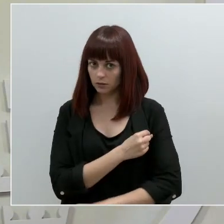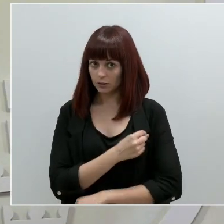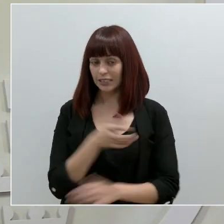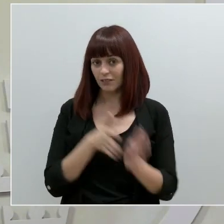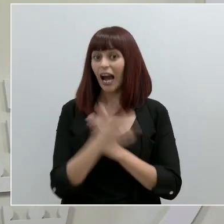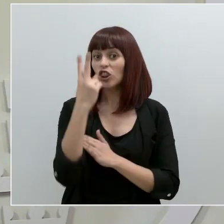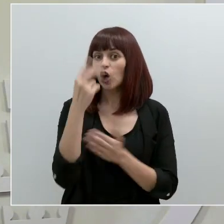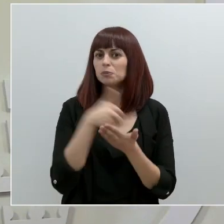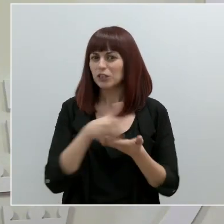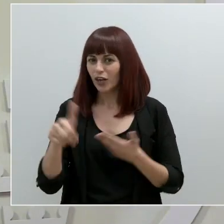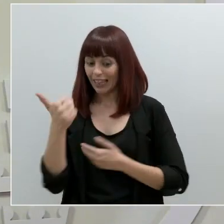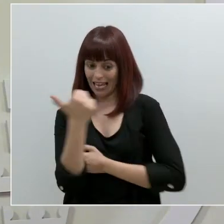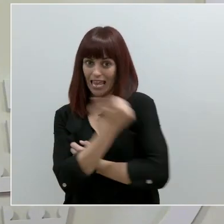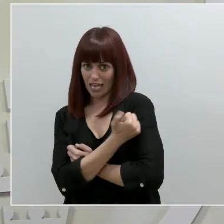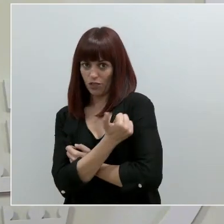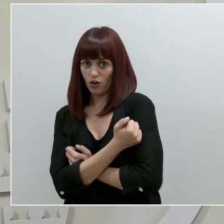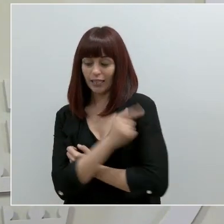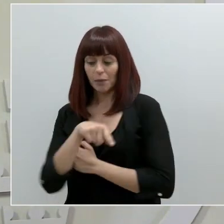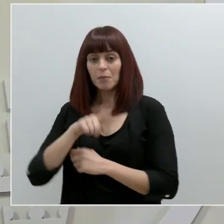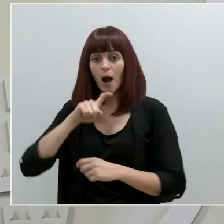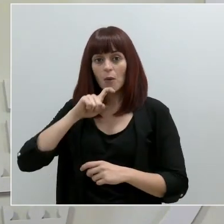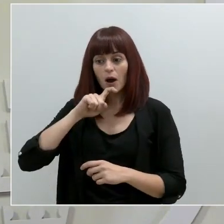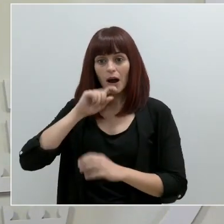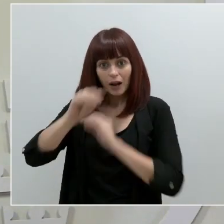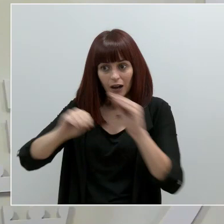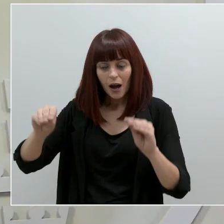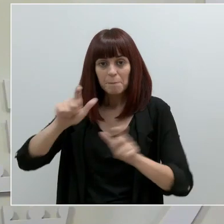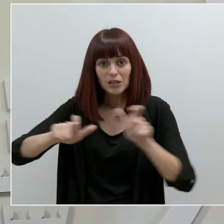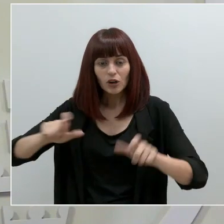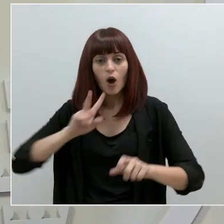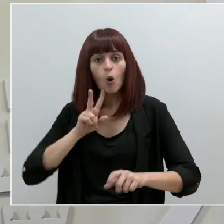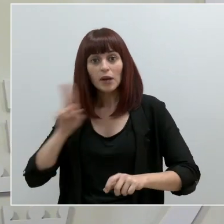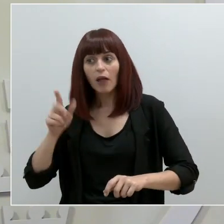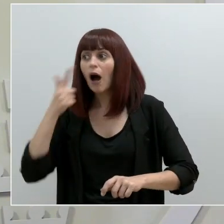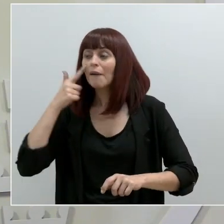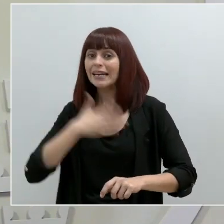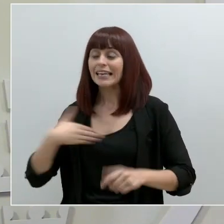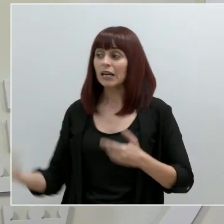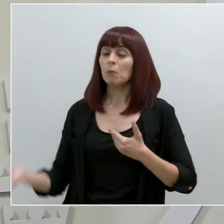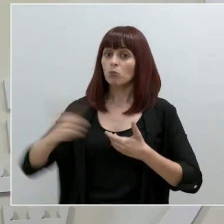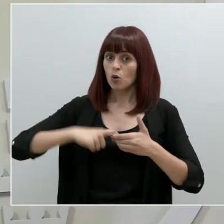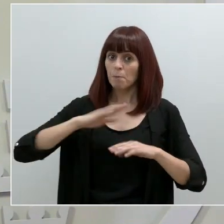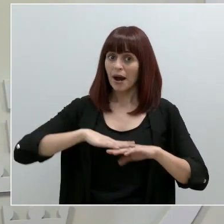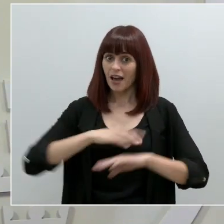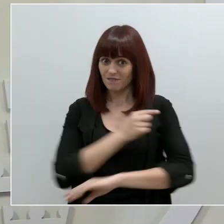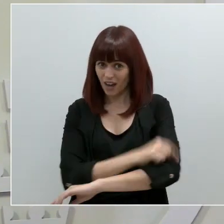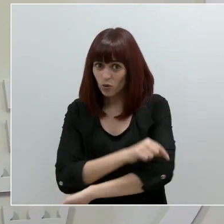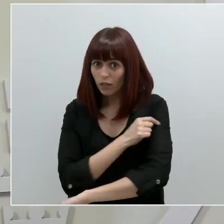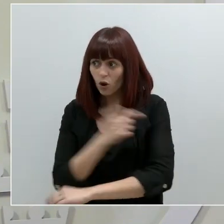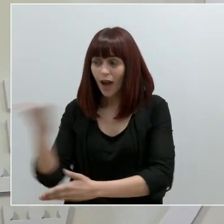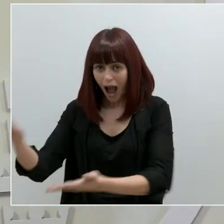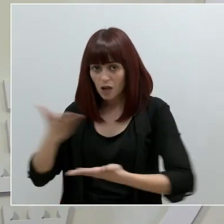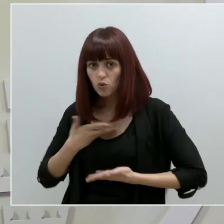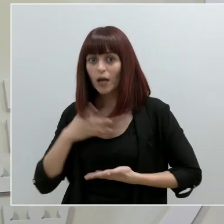inyecciones. Vamos a recurrir a personal jubilado si está dispuesto a colaborar en esta campaña de